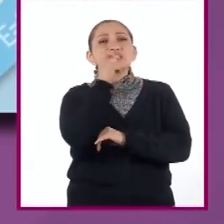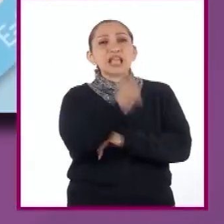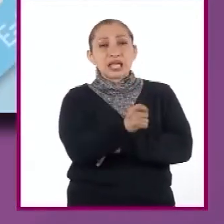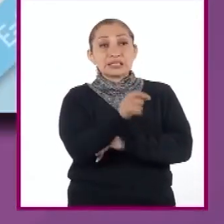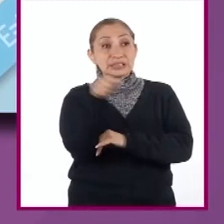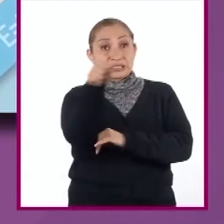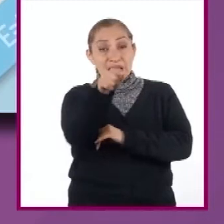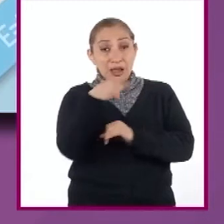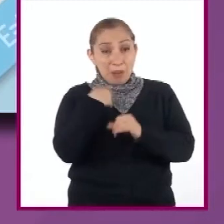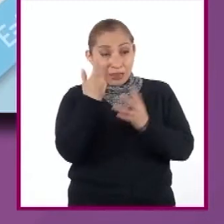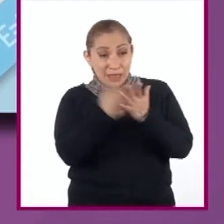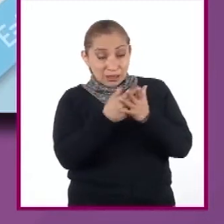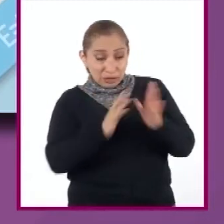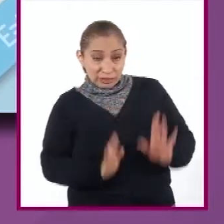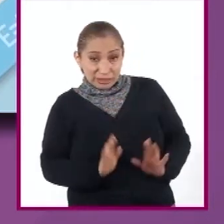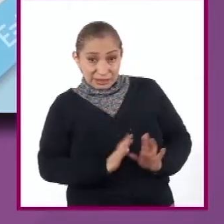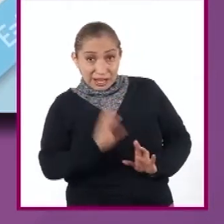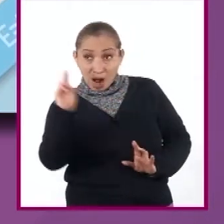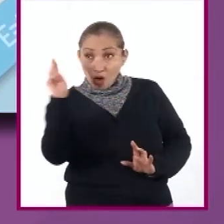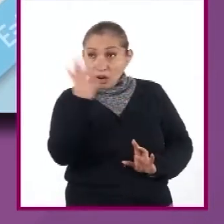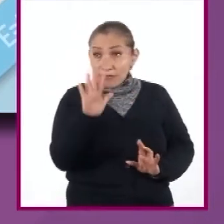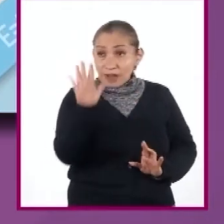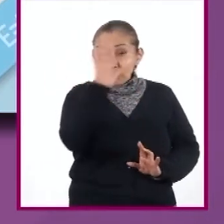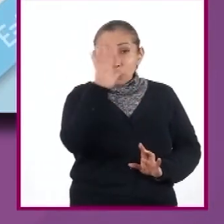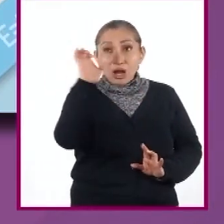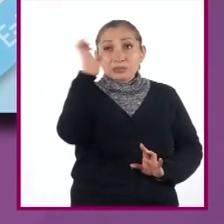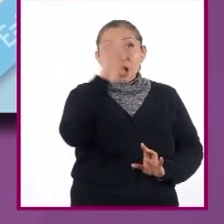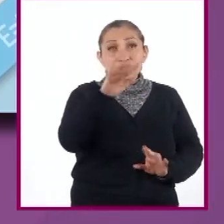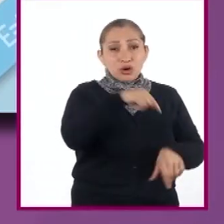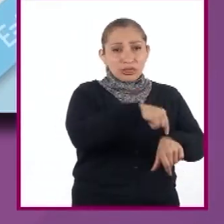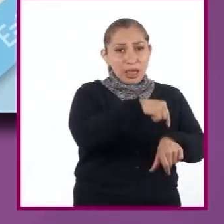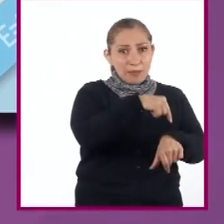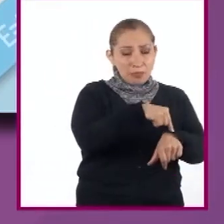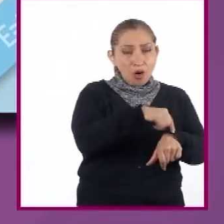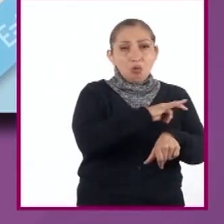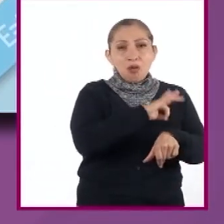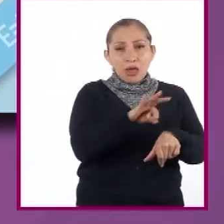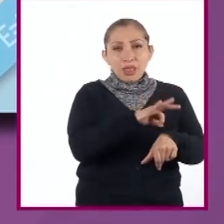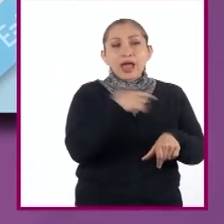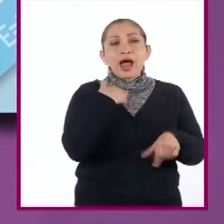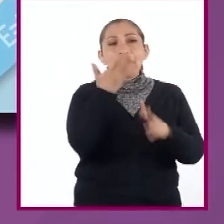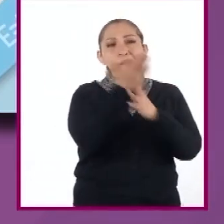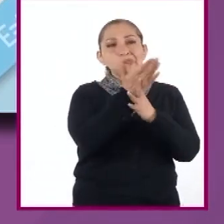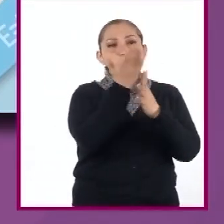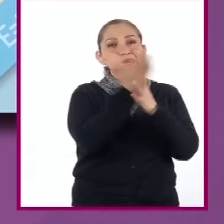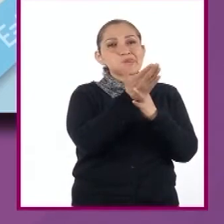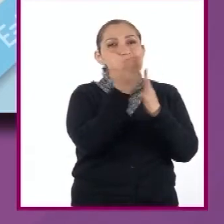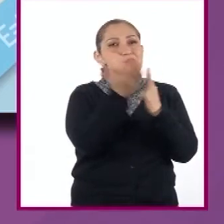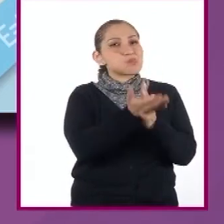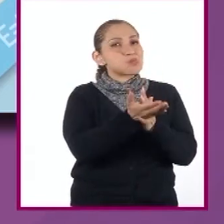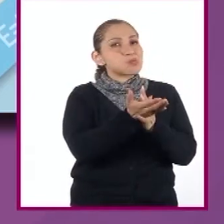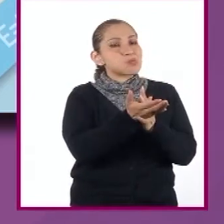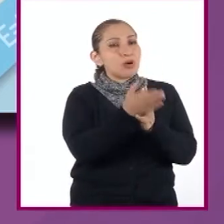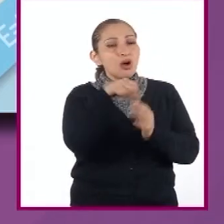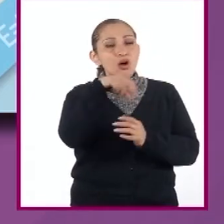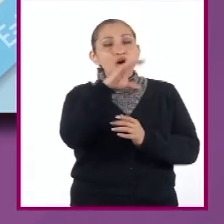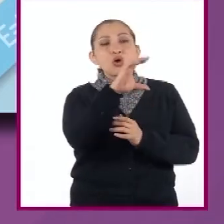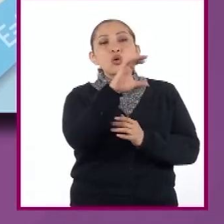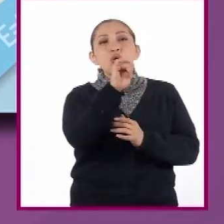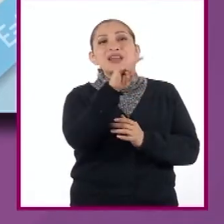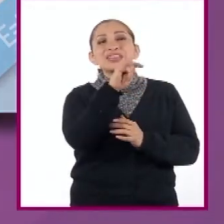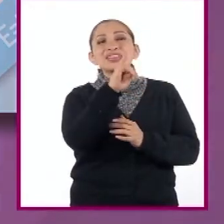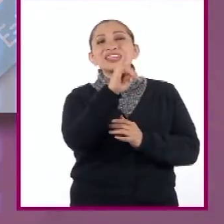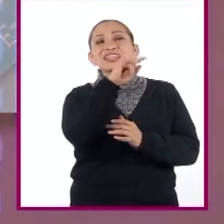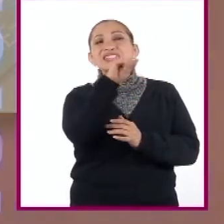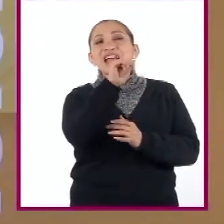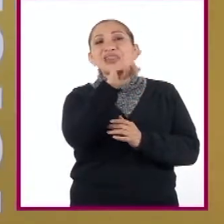incluso propiedades fundamentales del universo, como el espacio y el tiempo, podrían estar cuantizadas, formadas por unidades